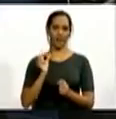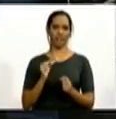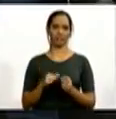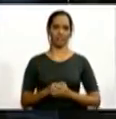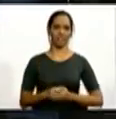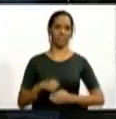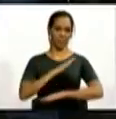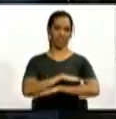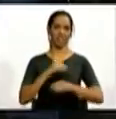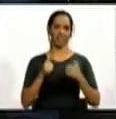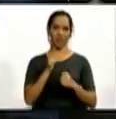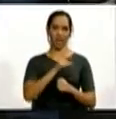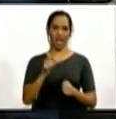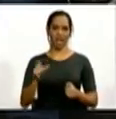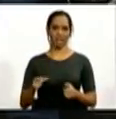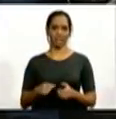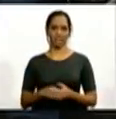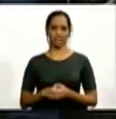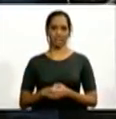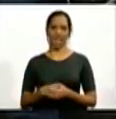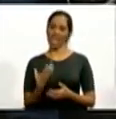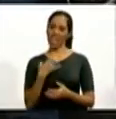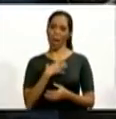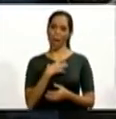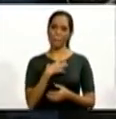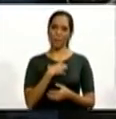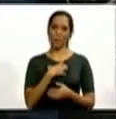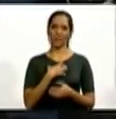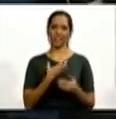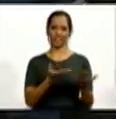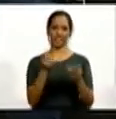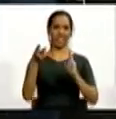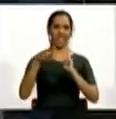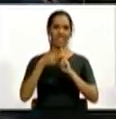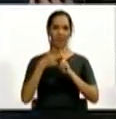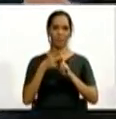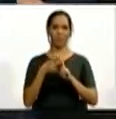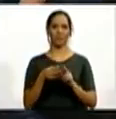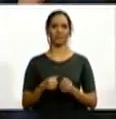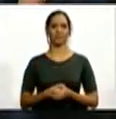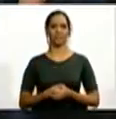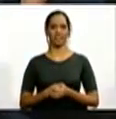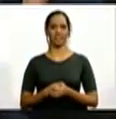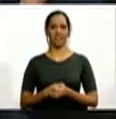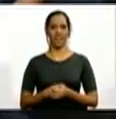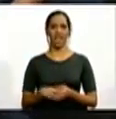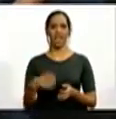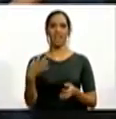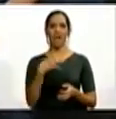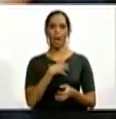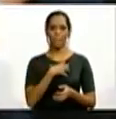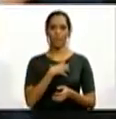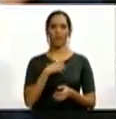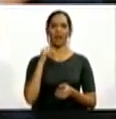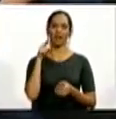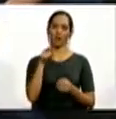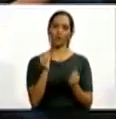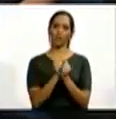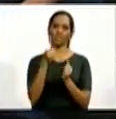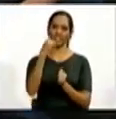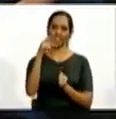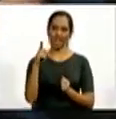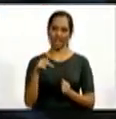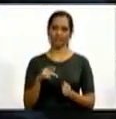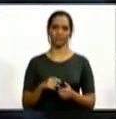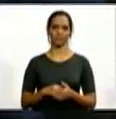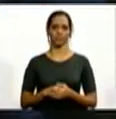empiezan a portar bien con la gente. Enamórate con ser. Ahí está el amor y la amistad. Porque ayer fue otro día. Mira,